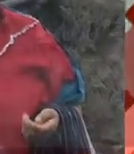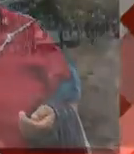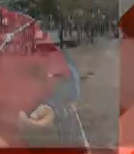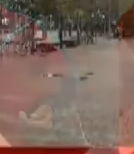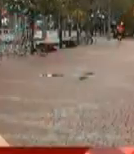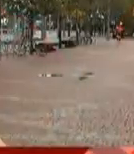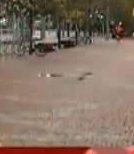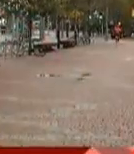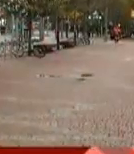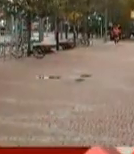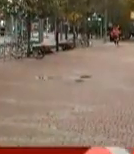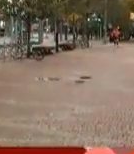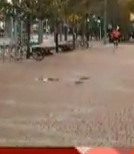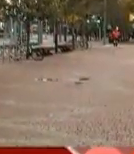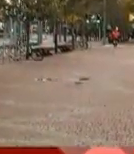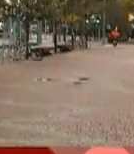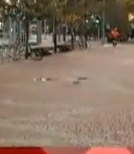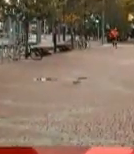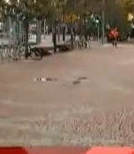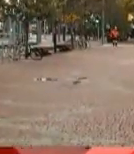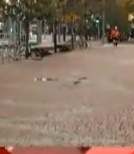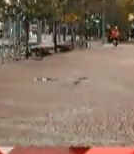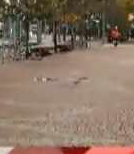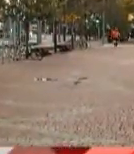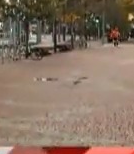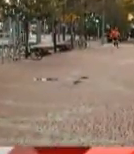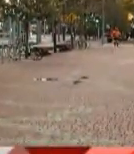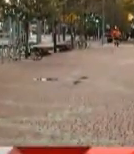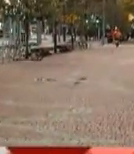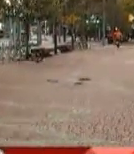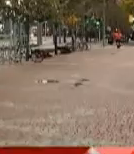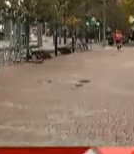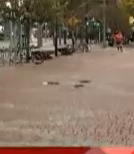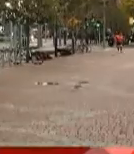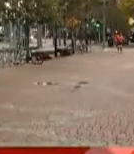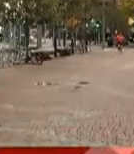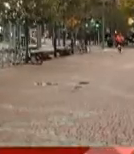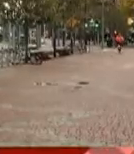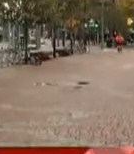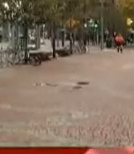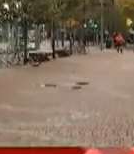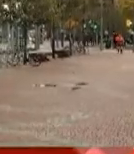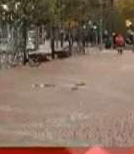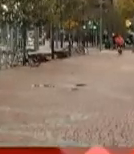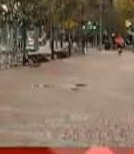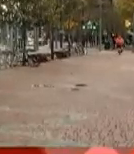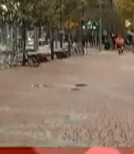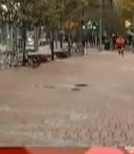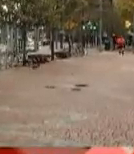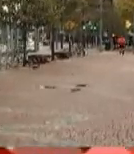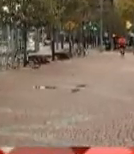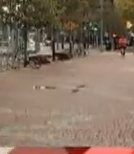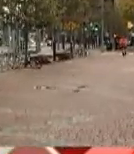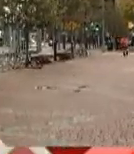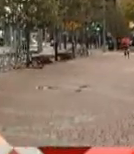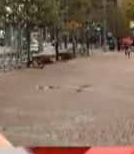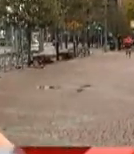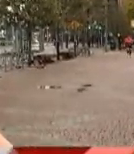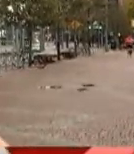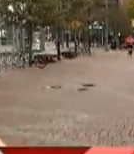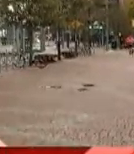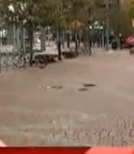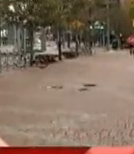turísticos. Llevaron a las cataratas, a Niágaras, y fue increíble. Bueno, mi México